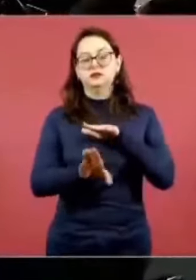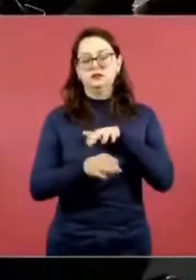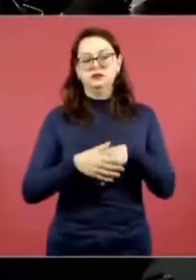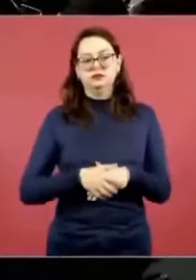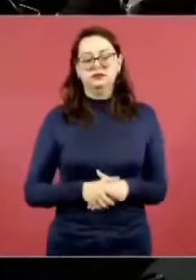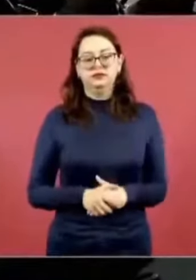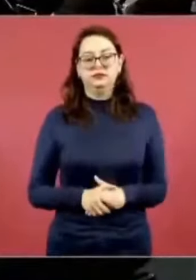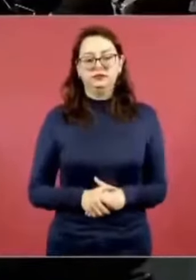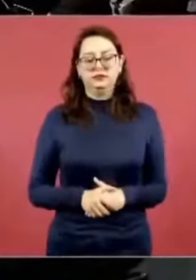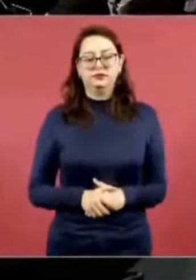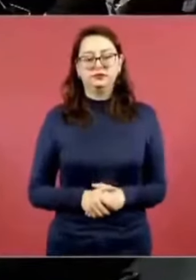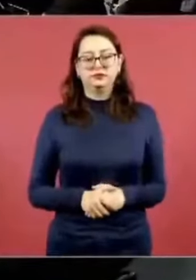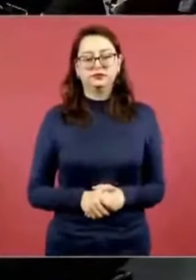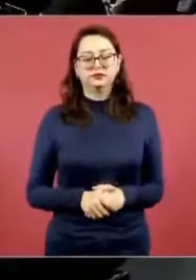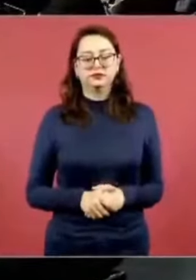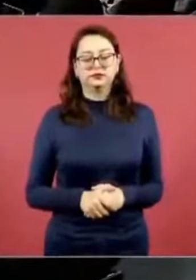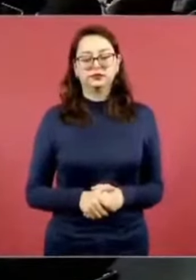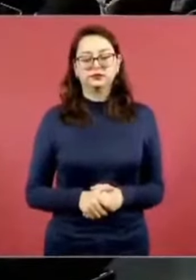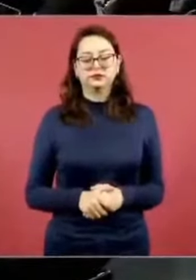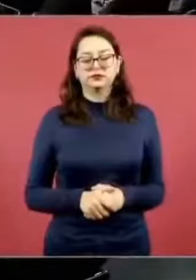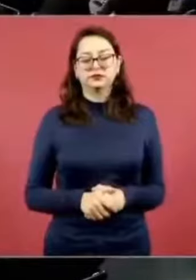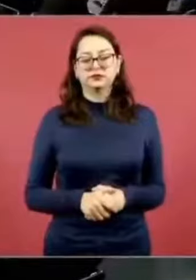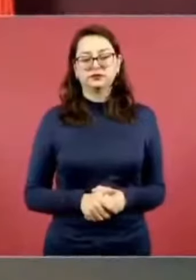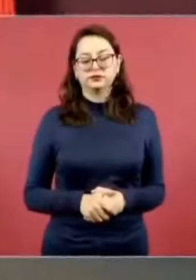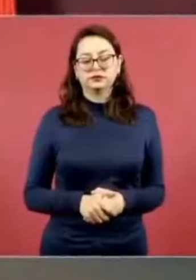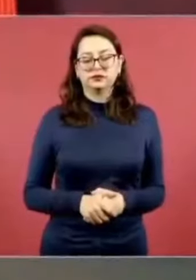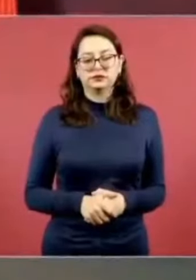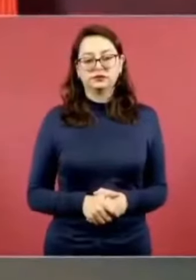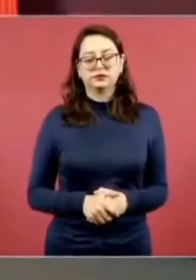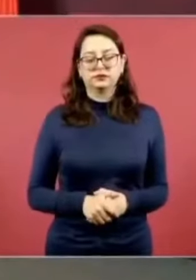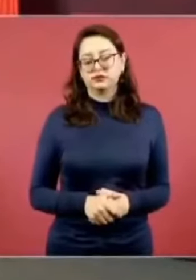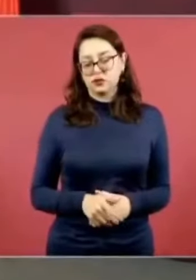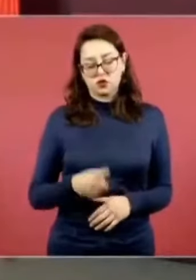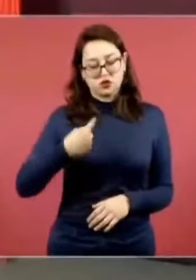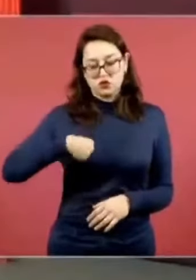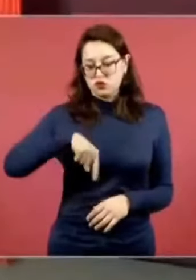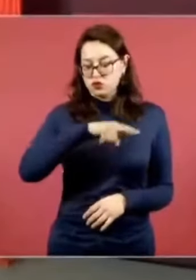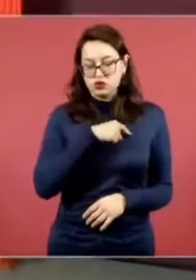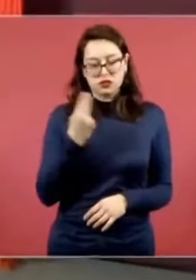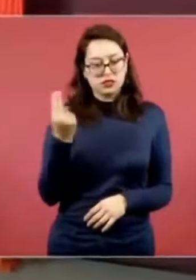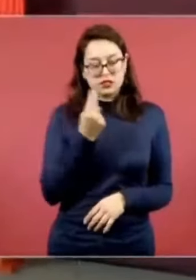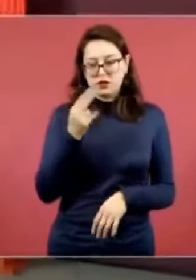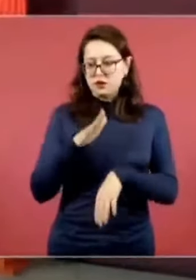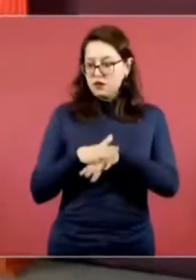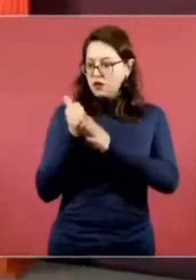Estamos nosotros ayudando mucho, lo vamos a seguir haciendo